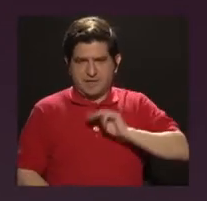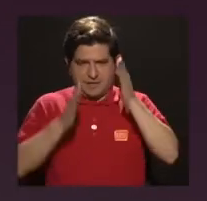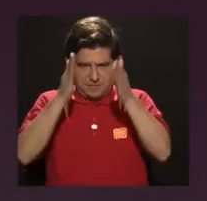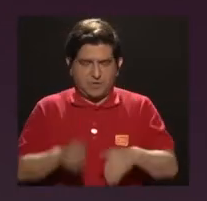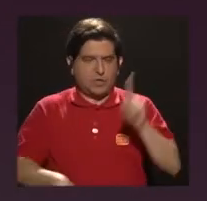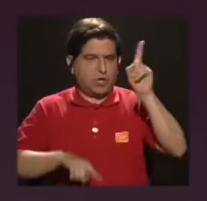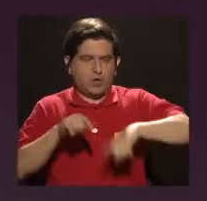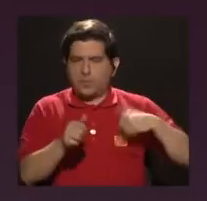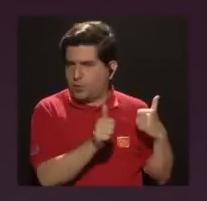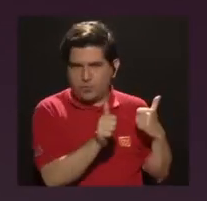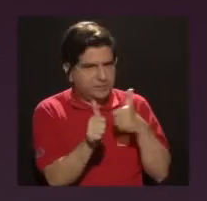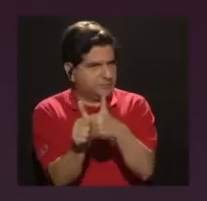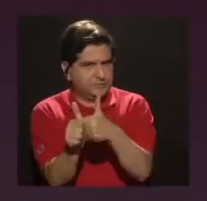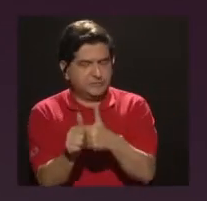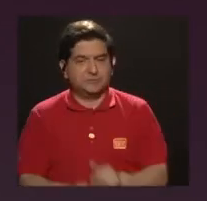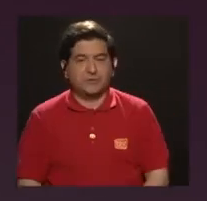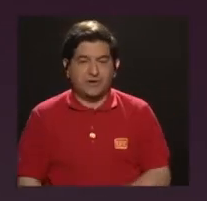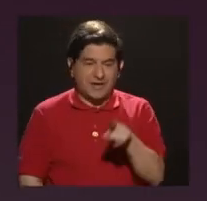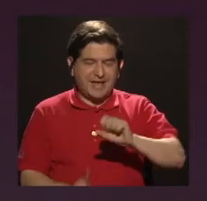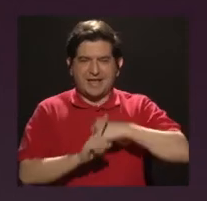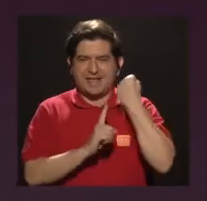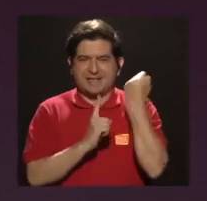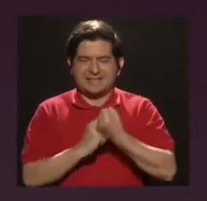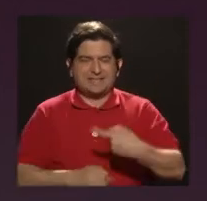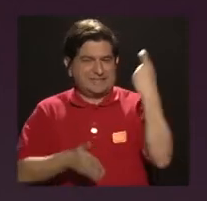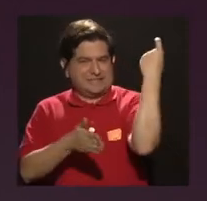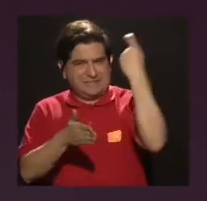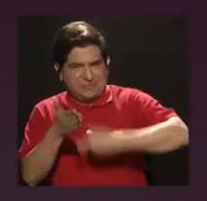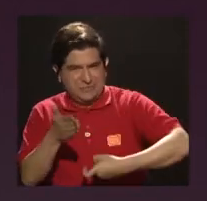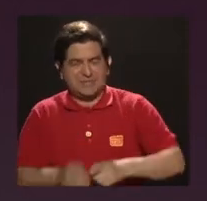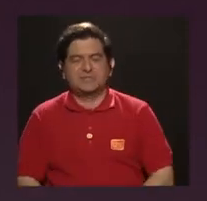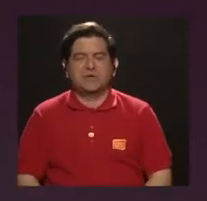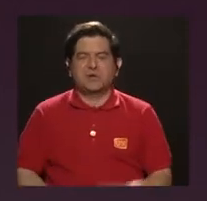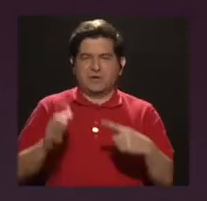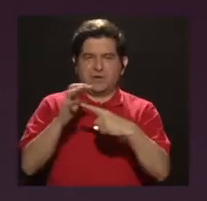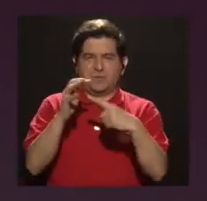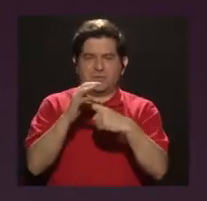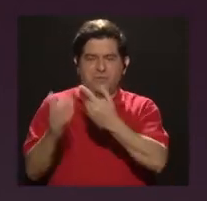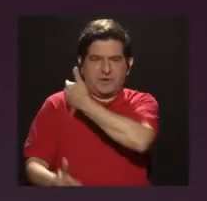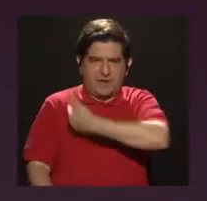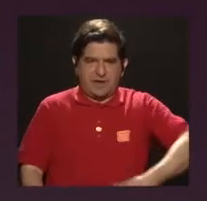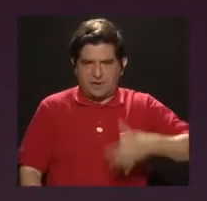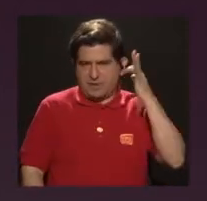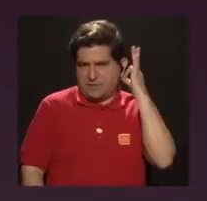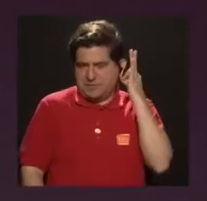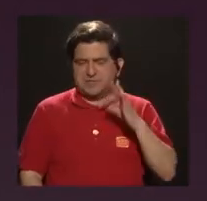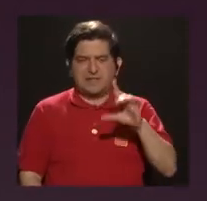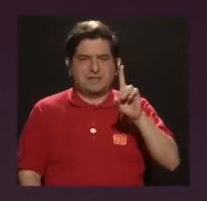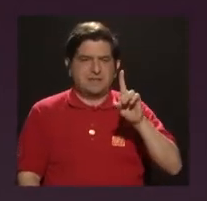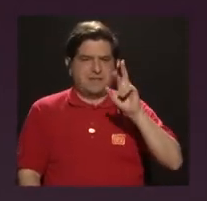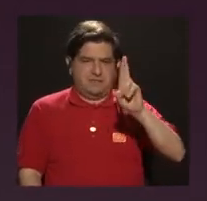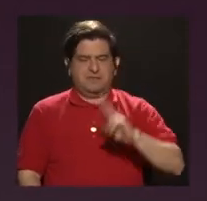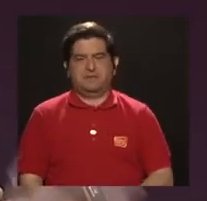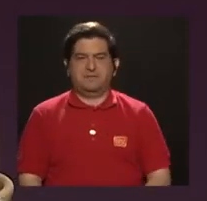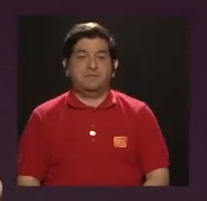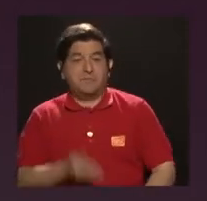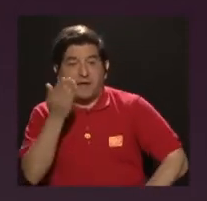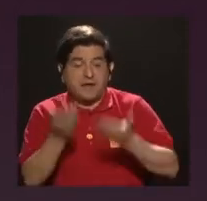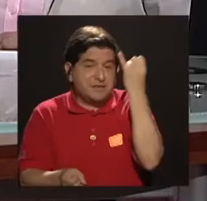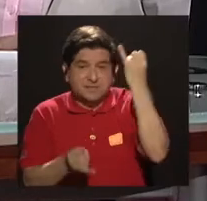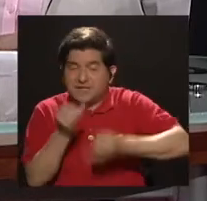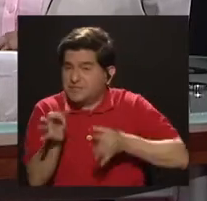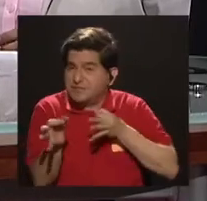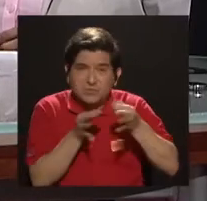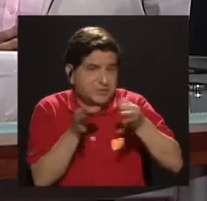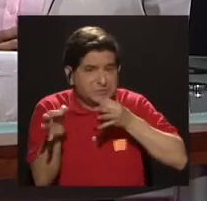pudiera perseguir yo creo que ese fue el golpe de gracia en términos de la popularidad de la presidenta rousseff que tal vez no terminamos de